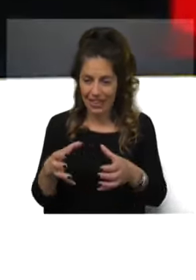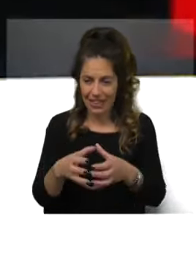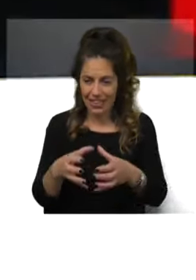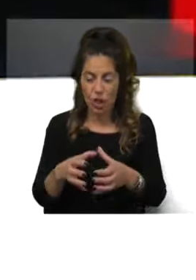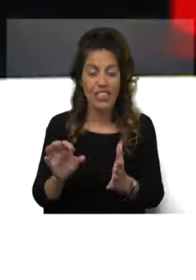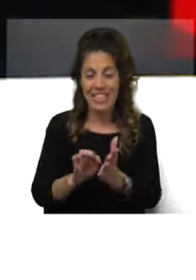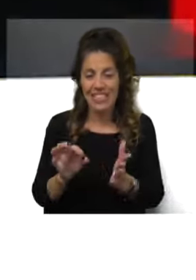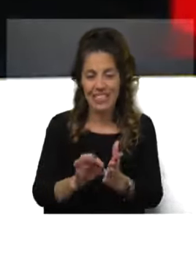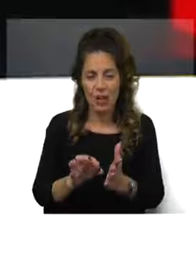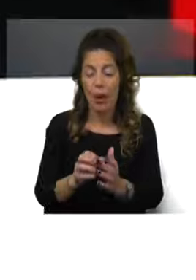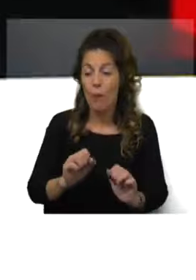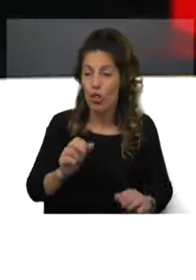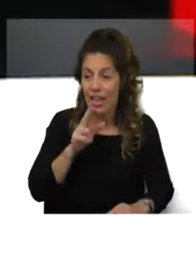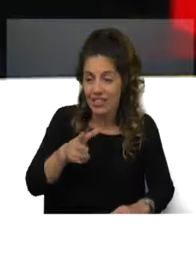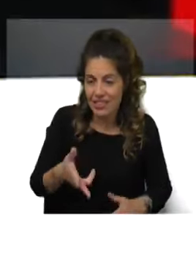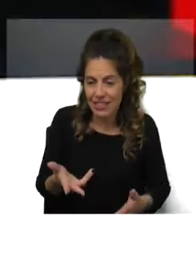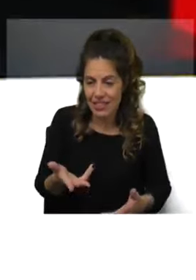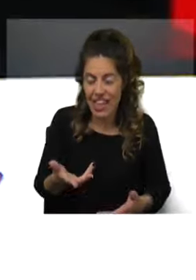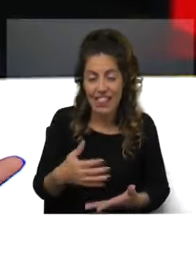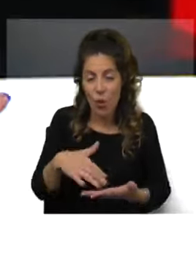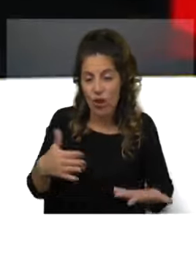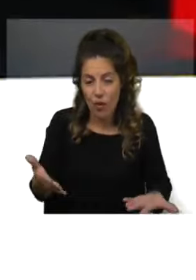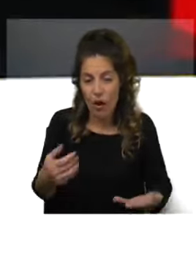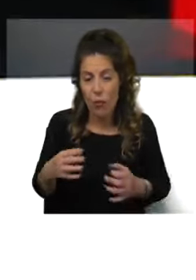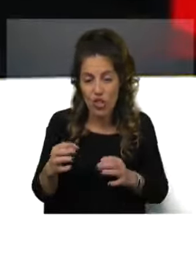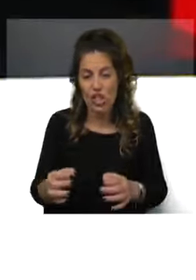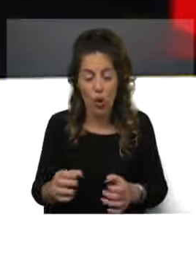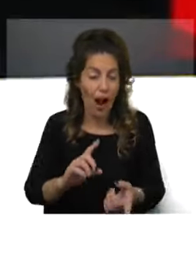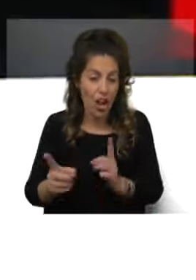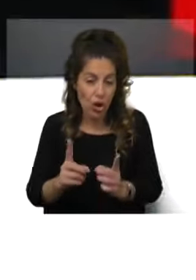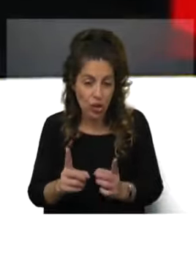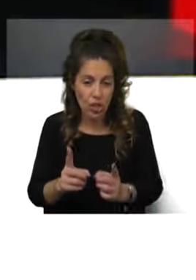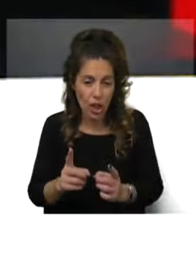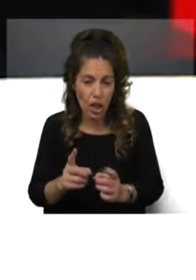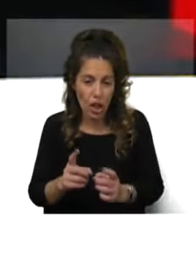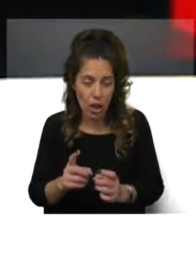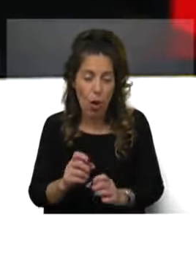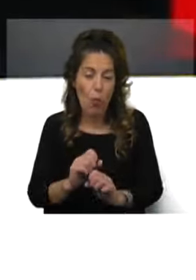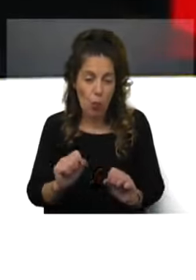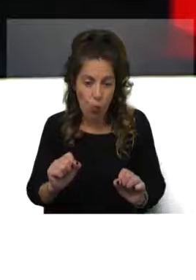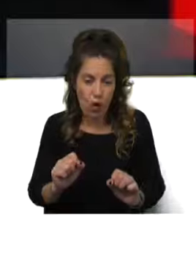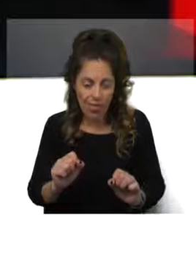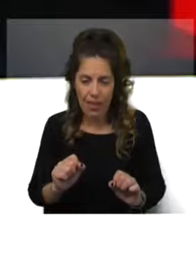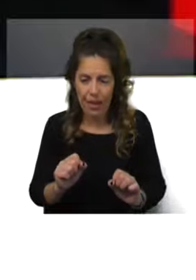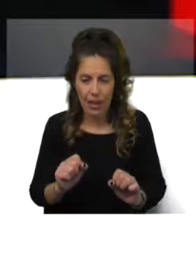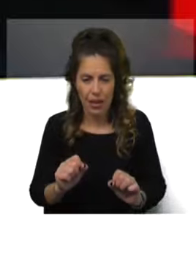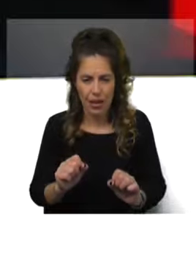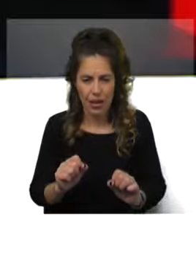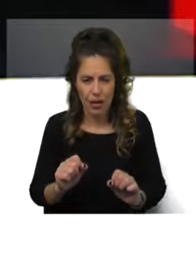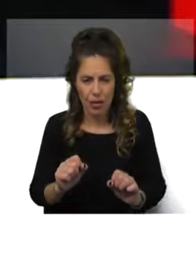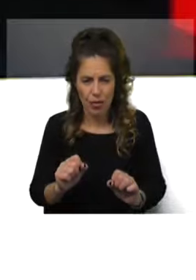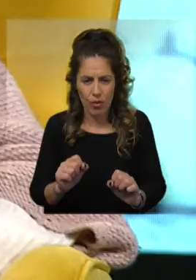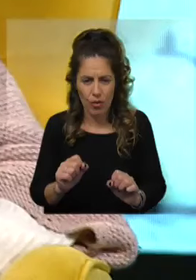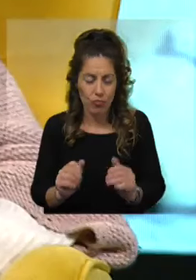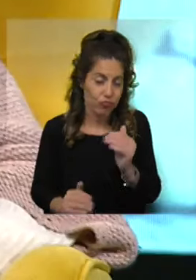sistema podía decir bueno eh de alguna manera así como llegó al 11 Quizás es esto este es